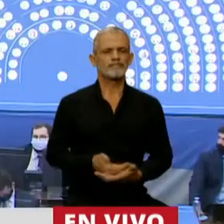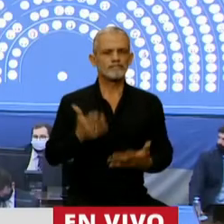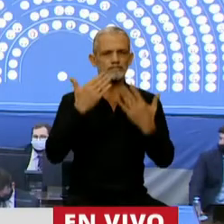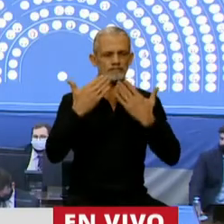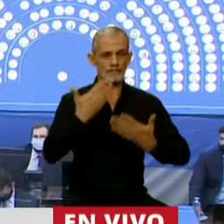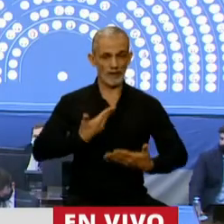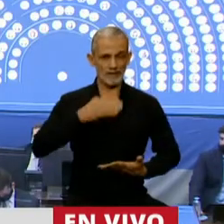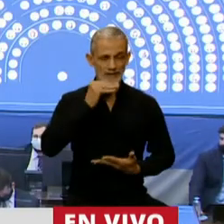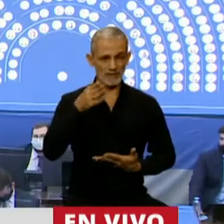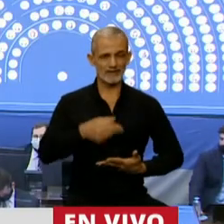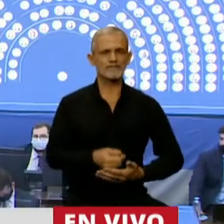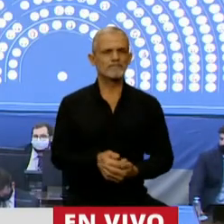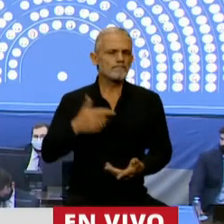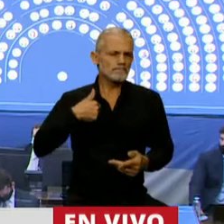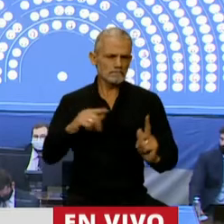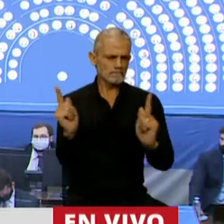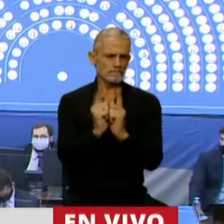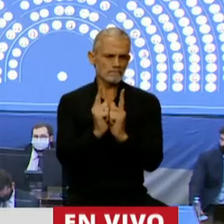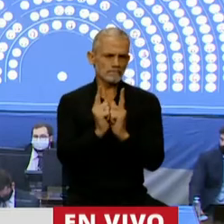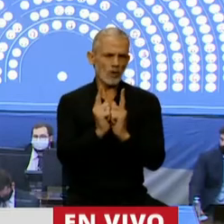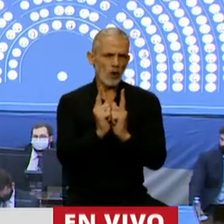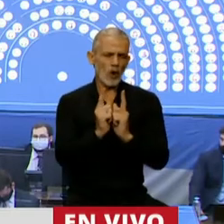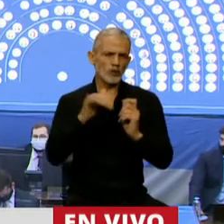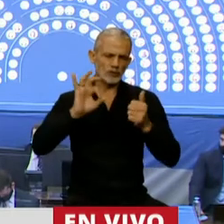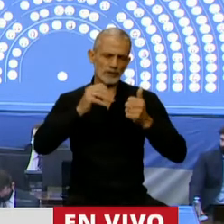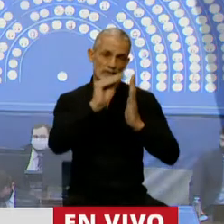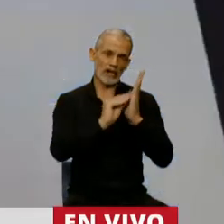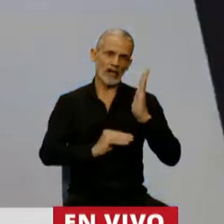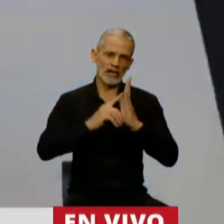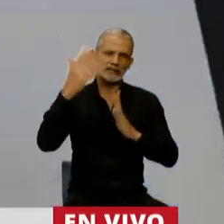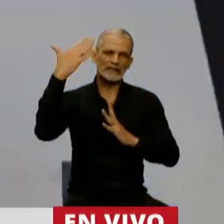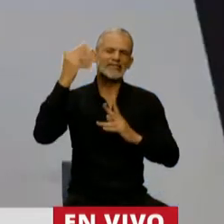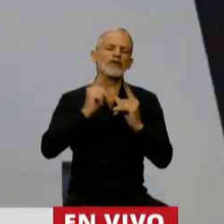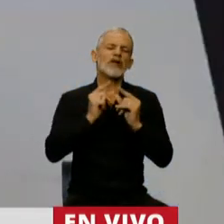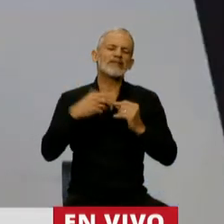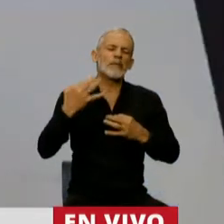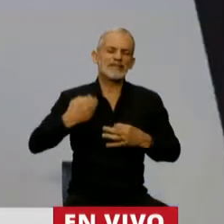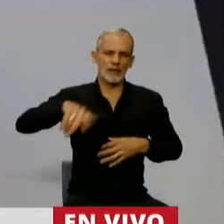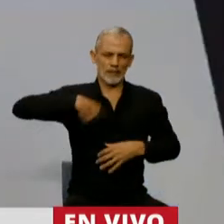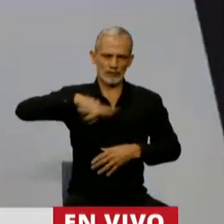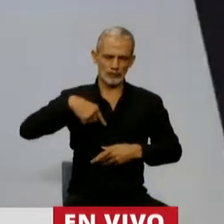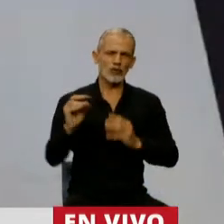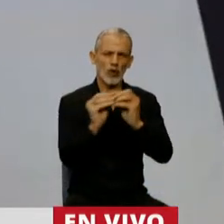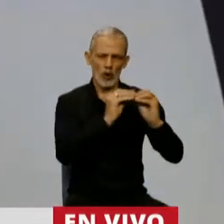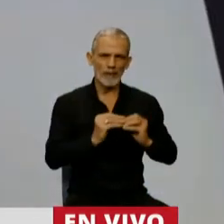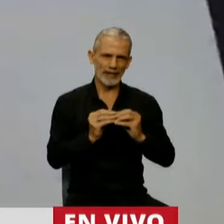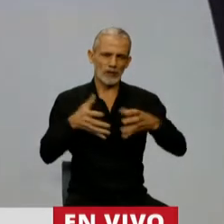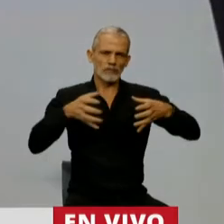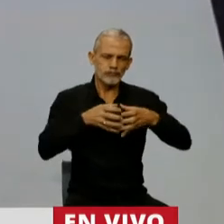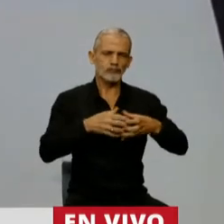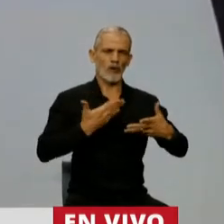Gracias, señor presidente. Voy a ser muy breve, sé que hay muchos oradores, sé que es una fecha muy especial para muchos compañeros del Frente de